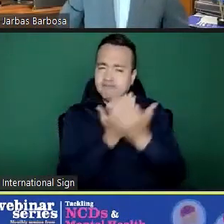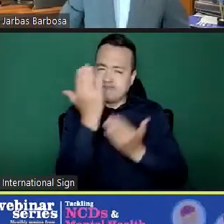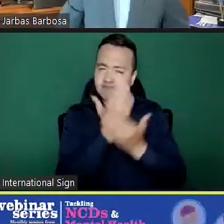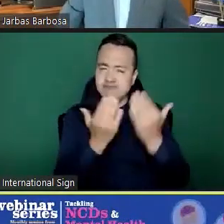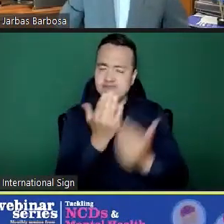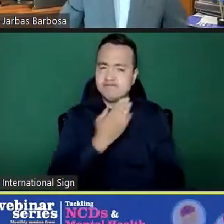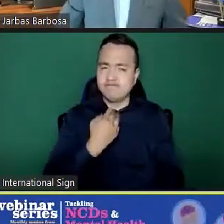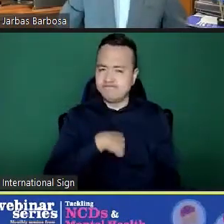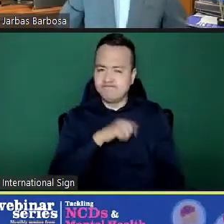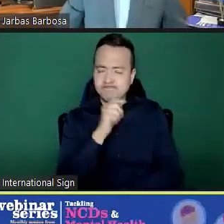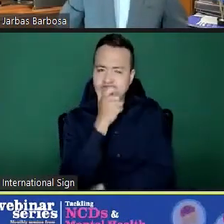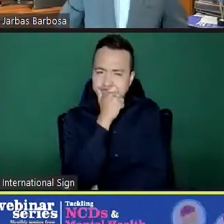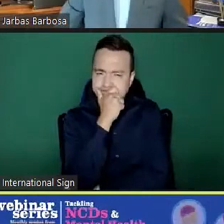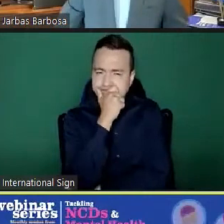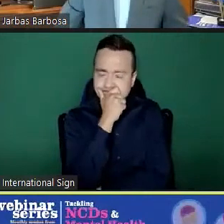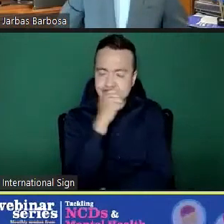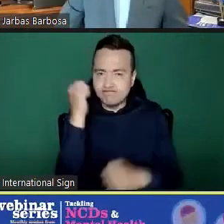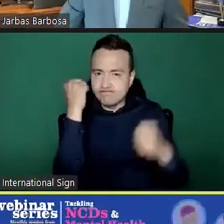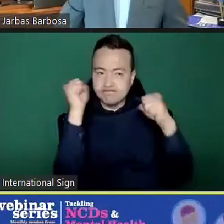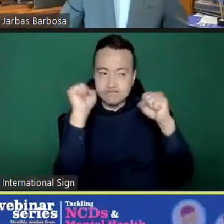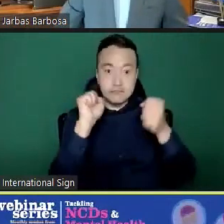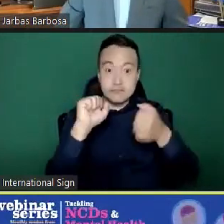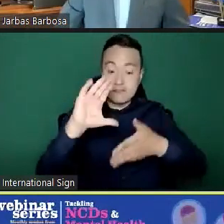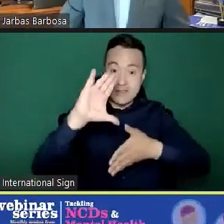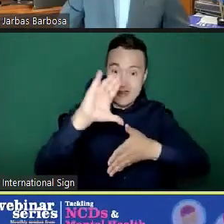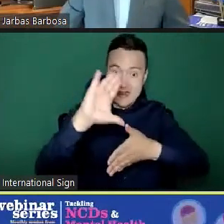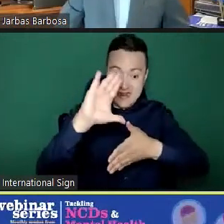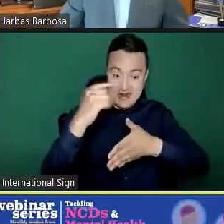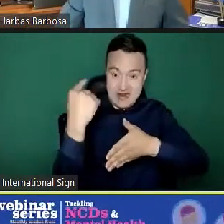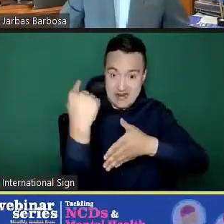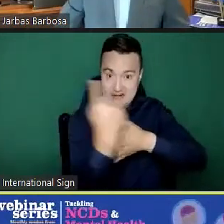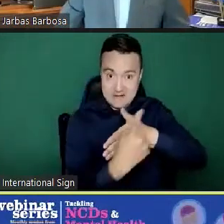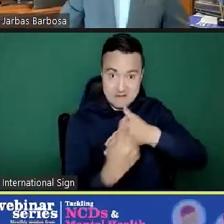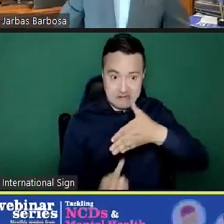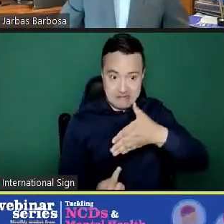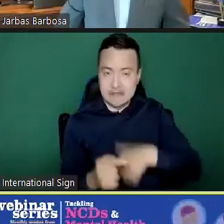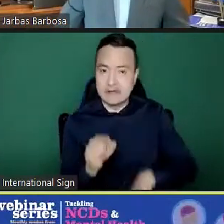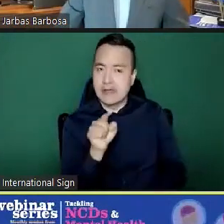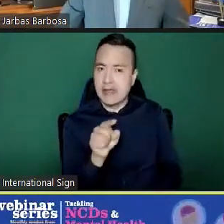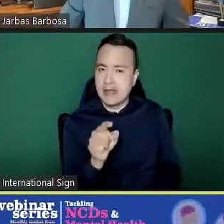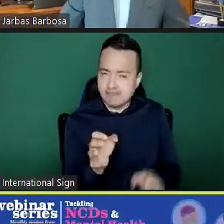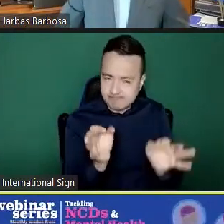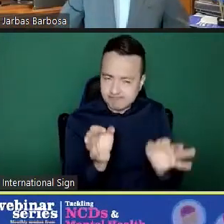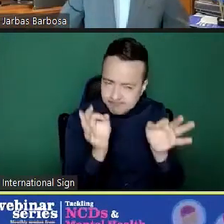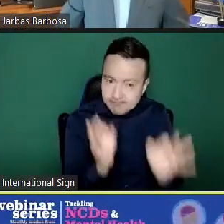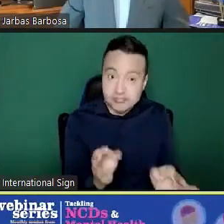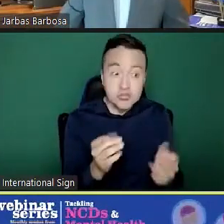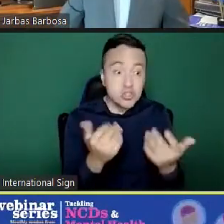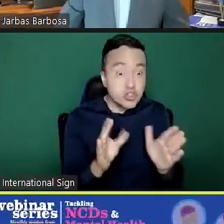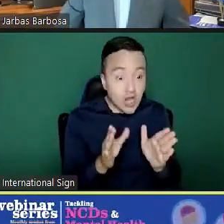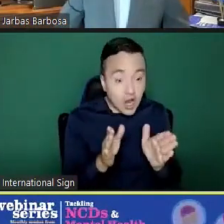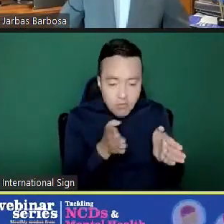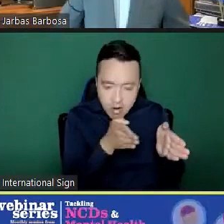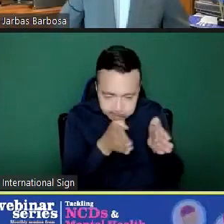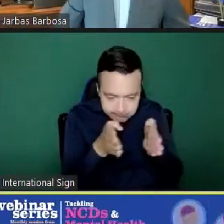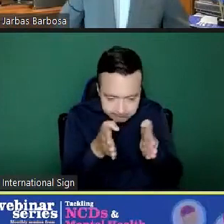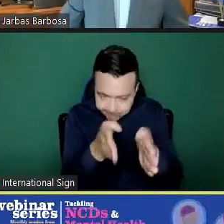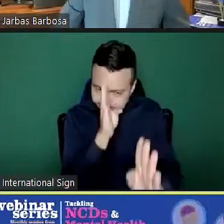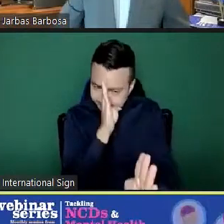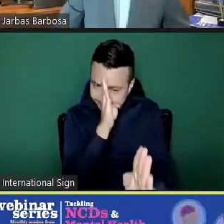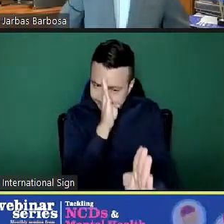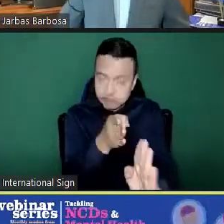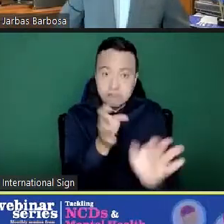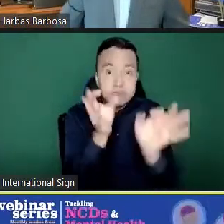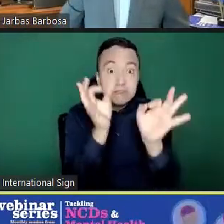gran preocupación es que la región de las Américas no está bien encaminada para cumplir con el objetivo mundial